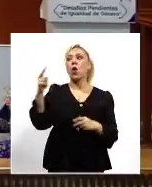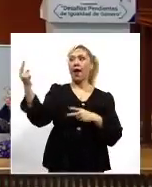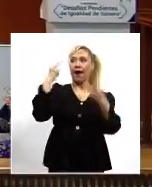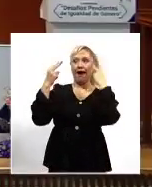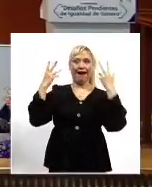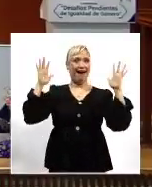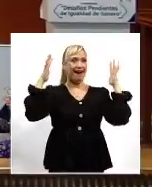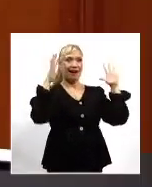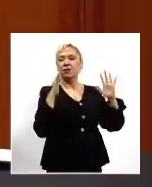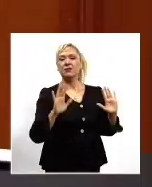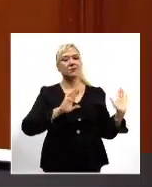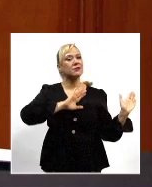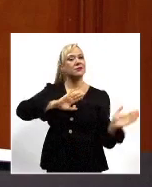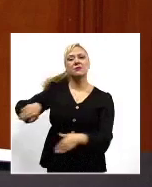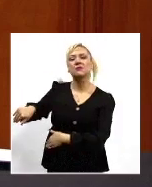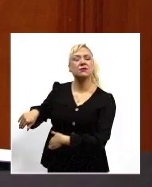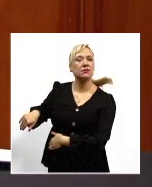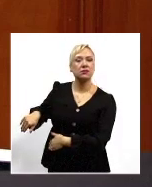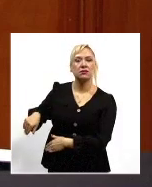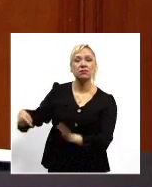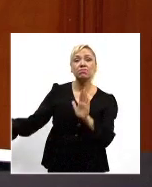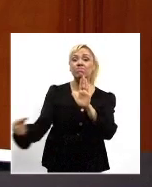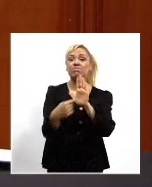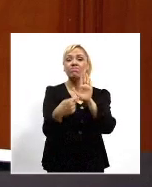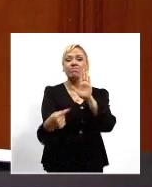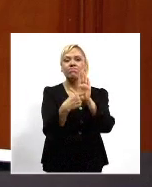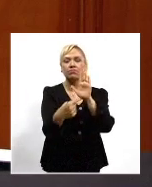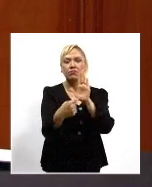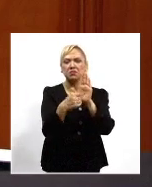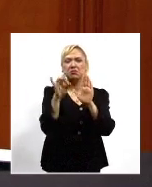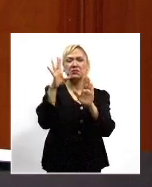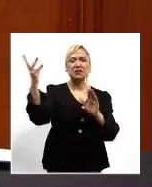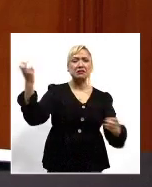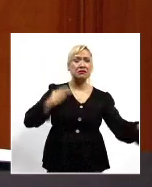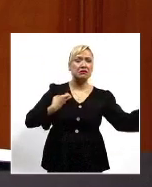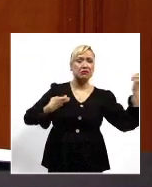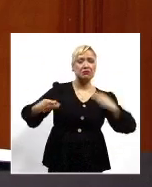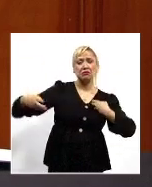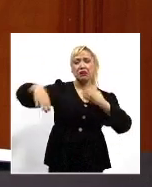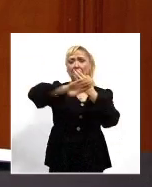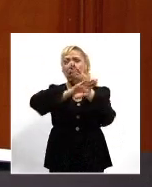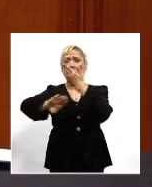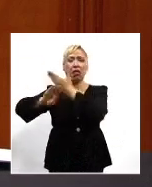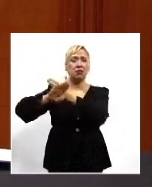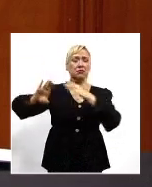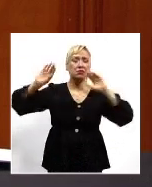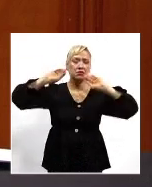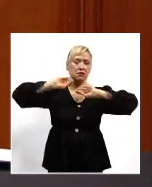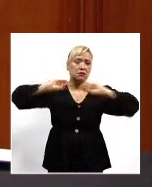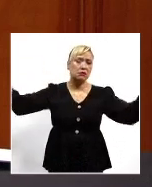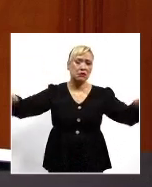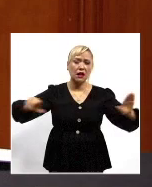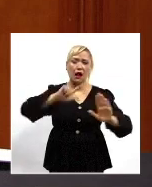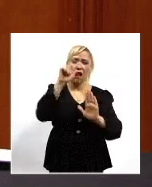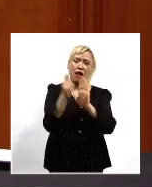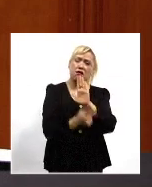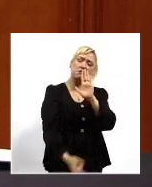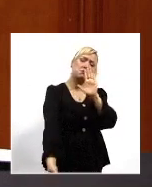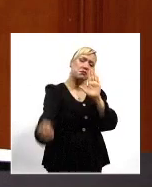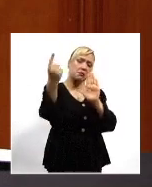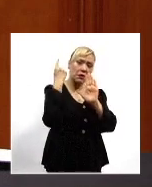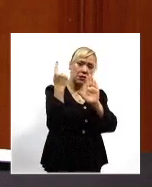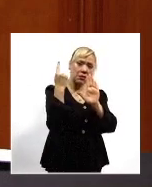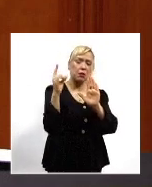compromiso es lo que nos sostiene ante las críticas. Los cuestionamientos a nuestra